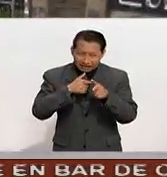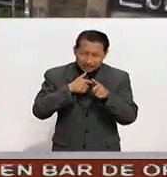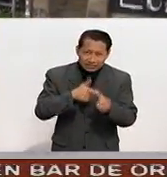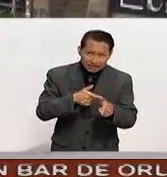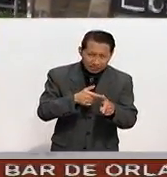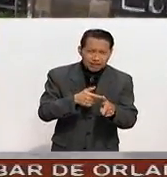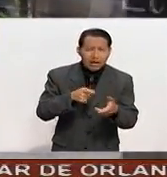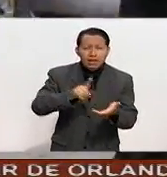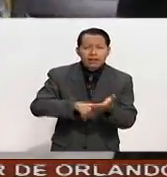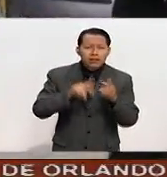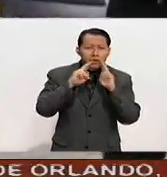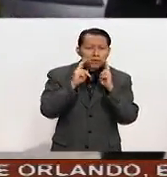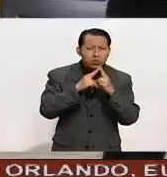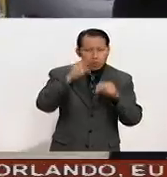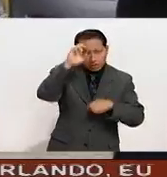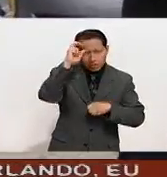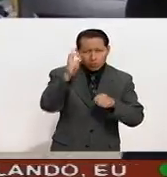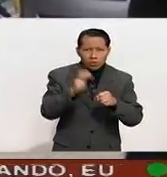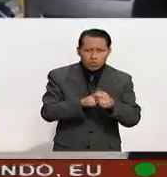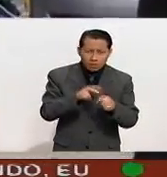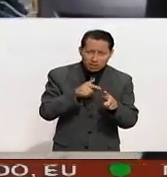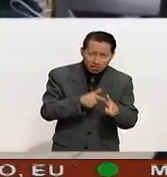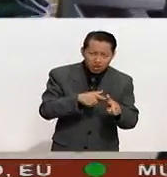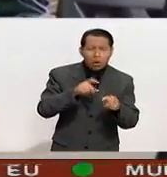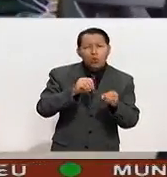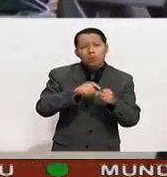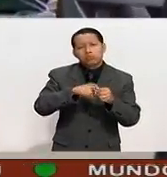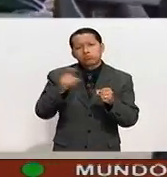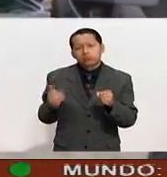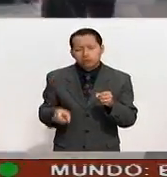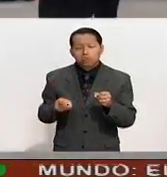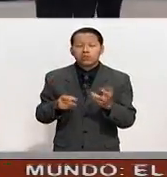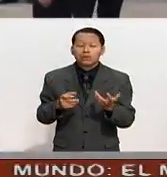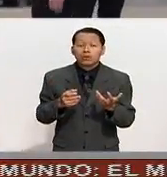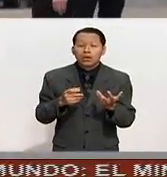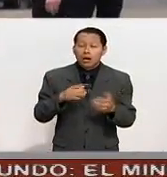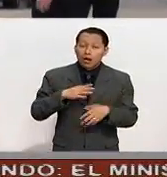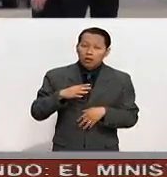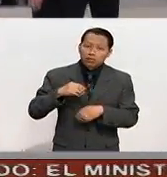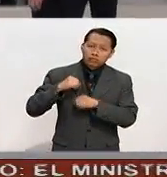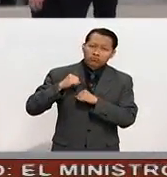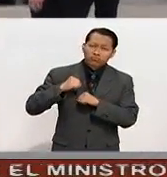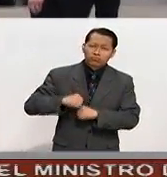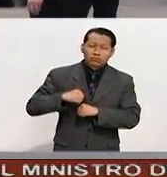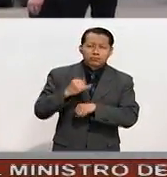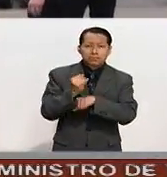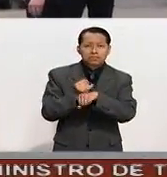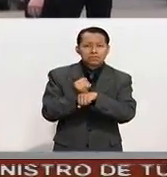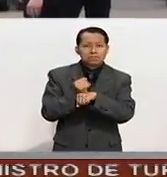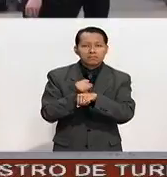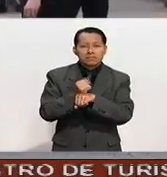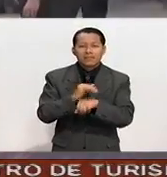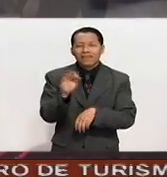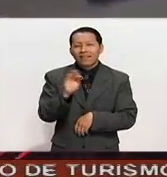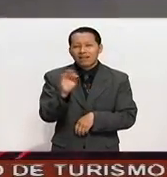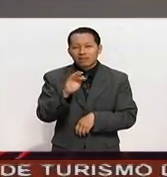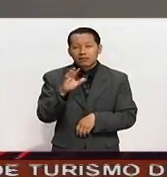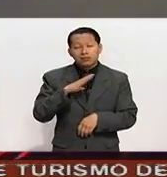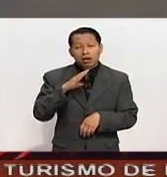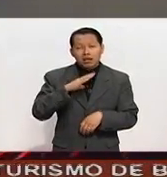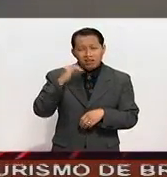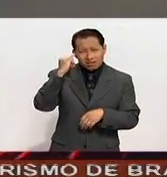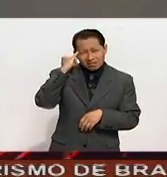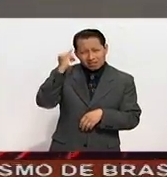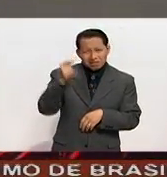no dentro de la Unión Europea. Las autoridades investigan si se trató de un crimen